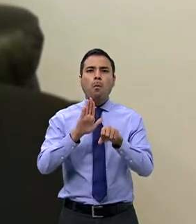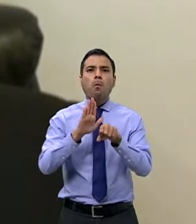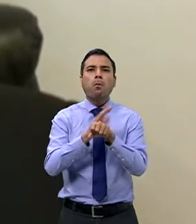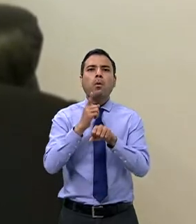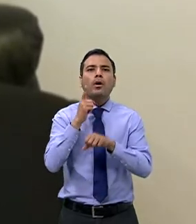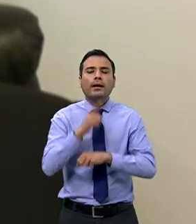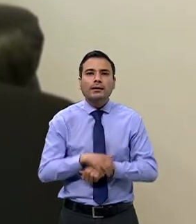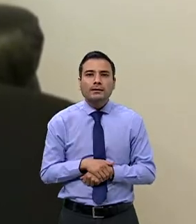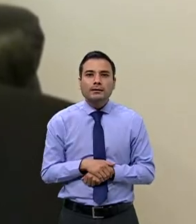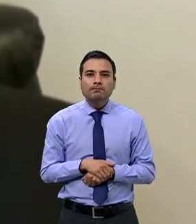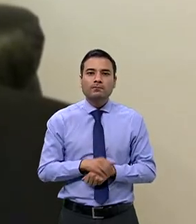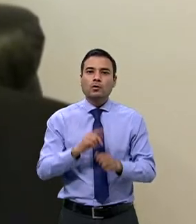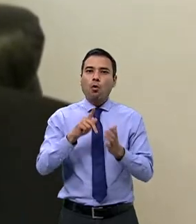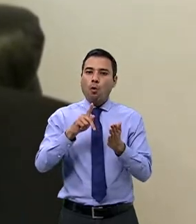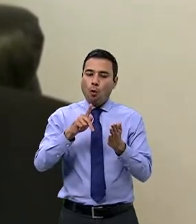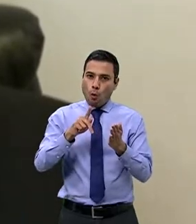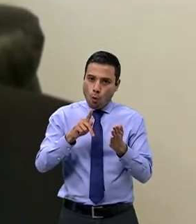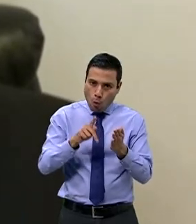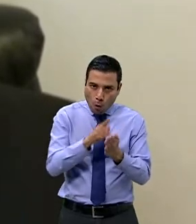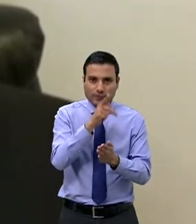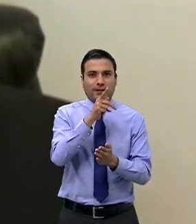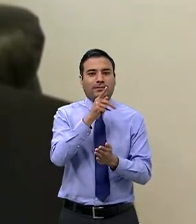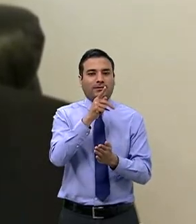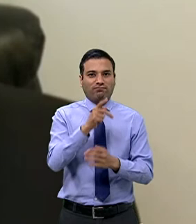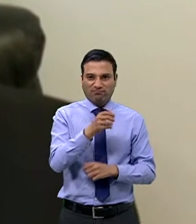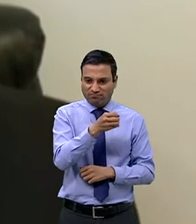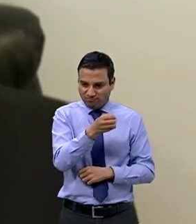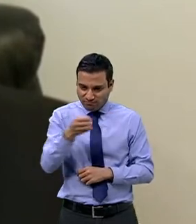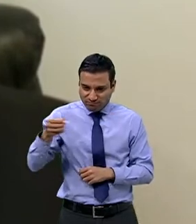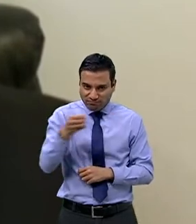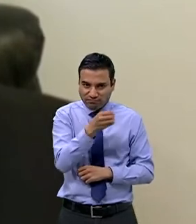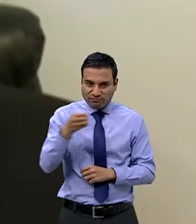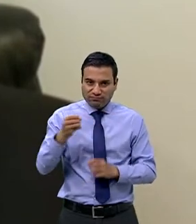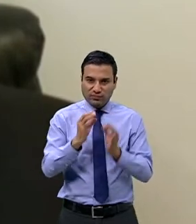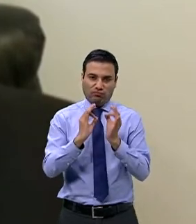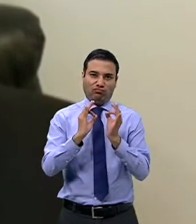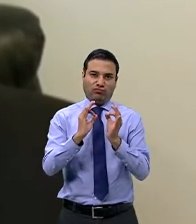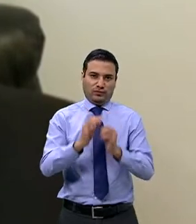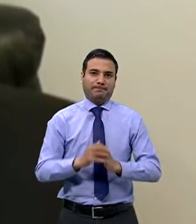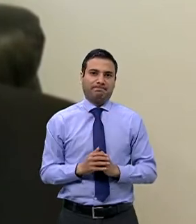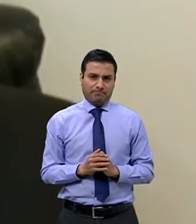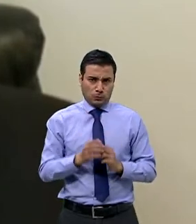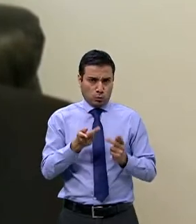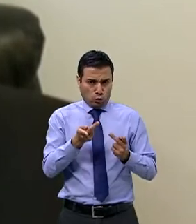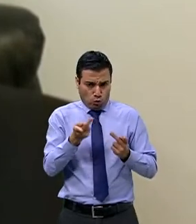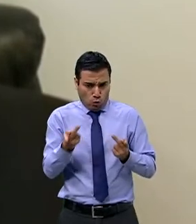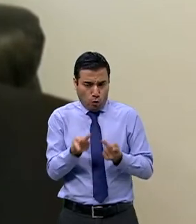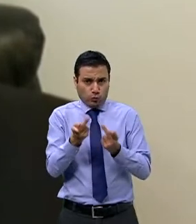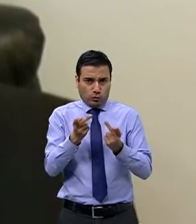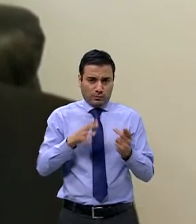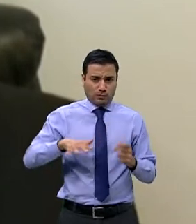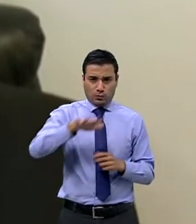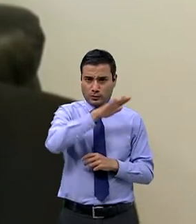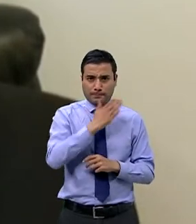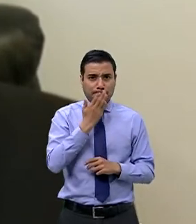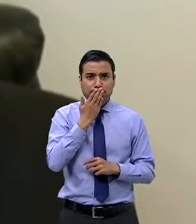nuevamente a un instrumento que es noble como es la consulta popular